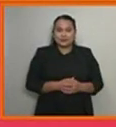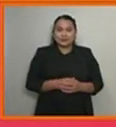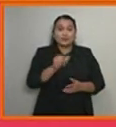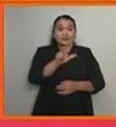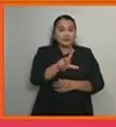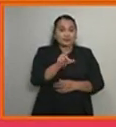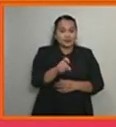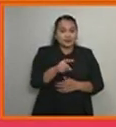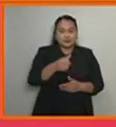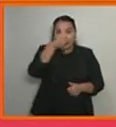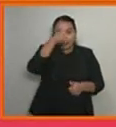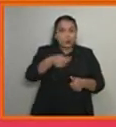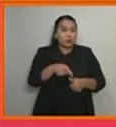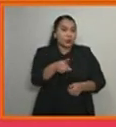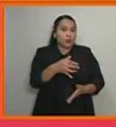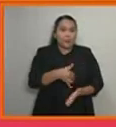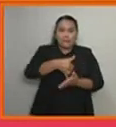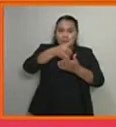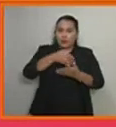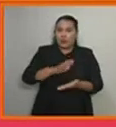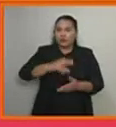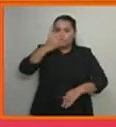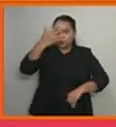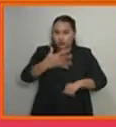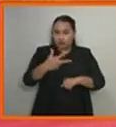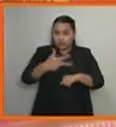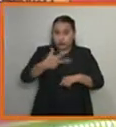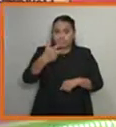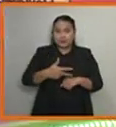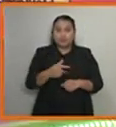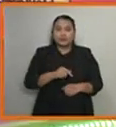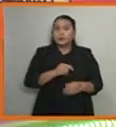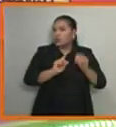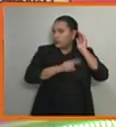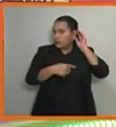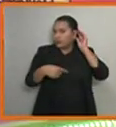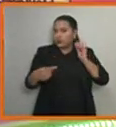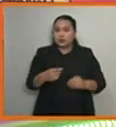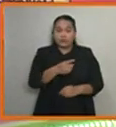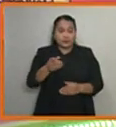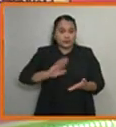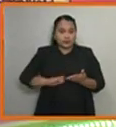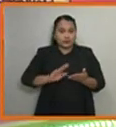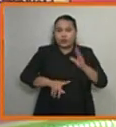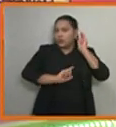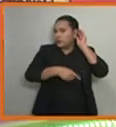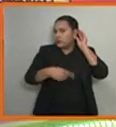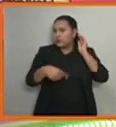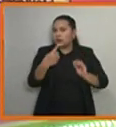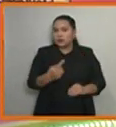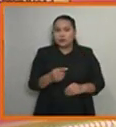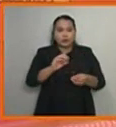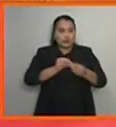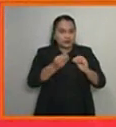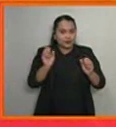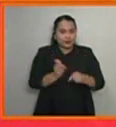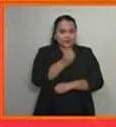3X. Recuerda, tu premio se multiplica por 3 en la diaria, pero si invertiste para más 1, el número favorecido para esta noche